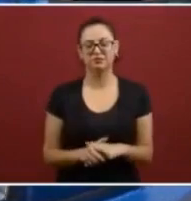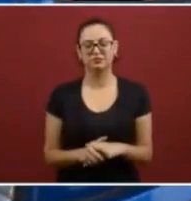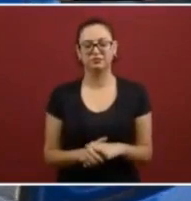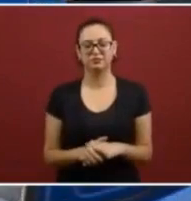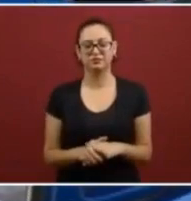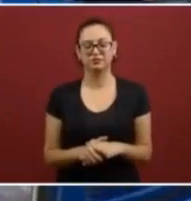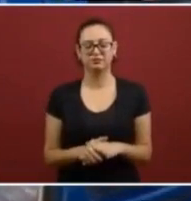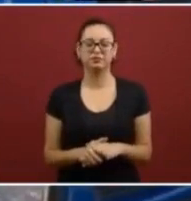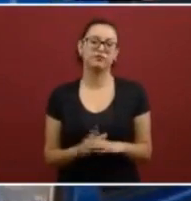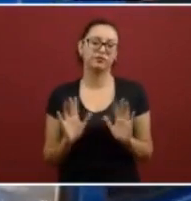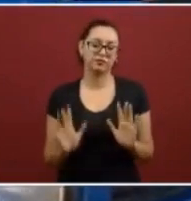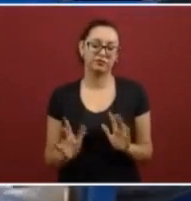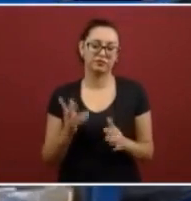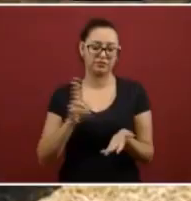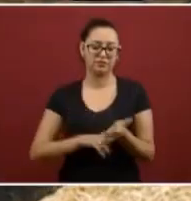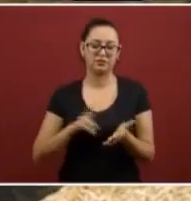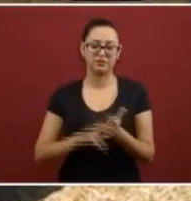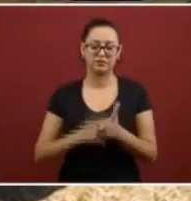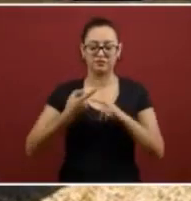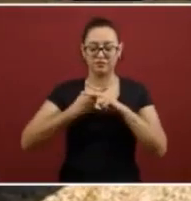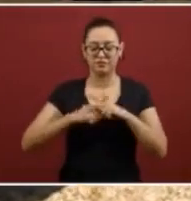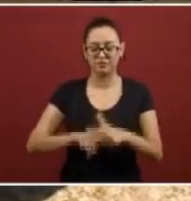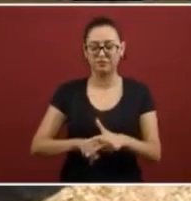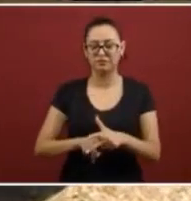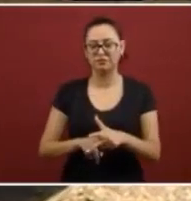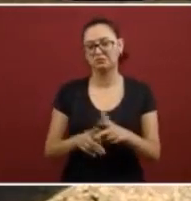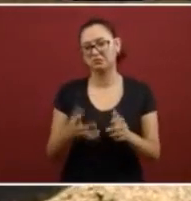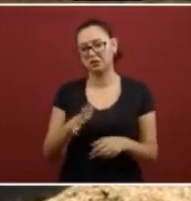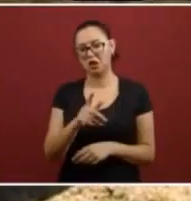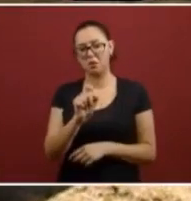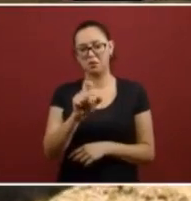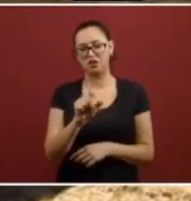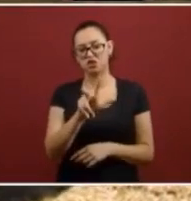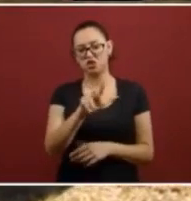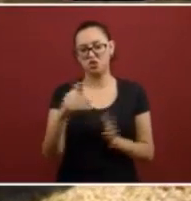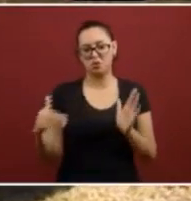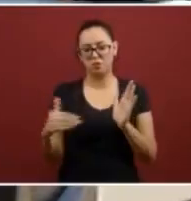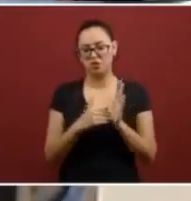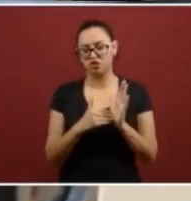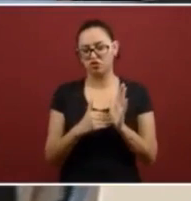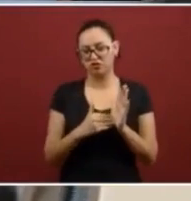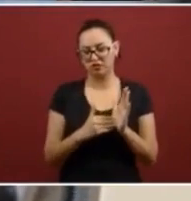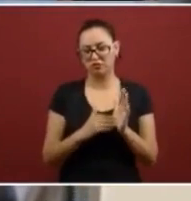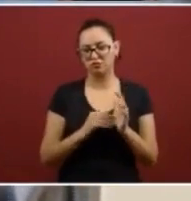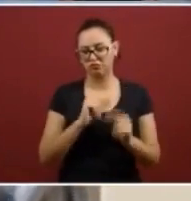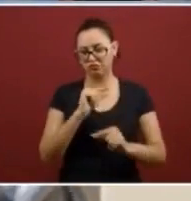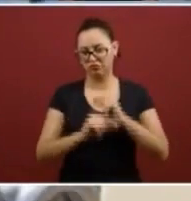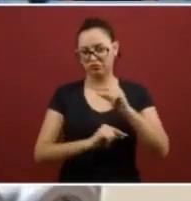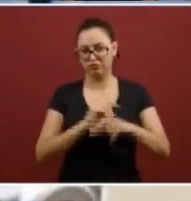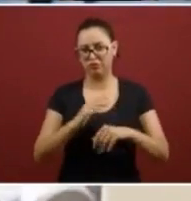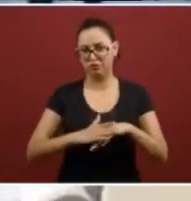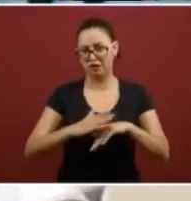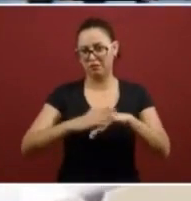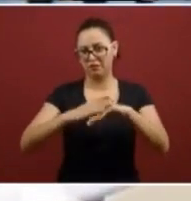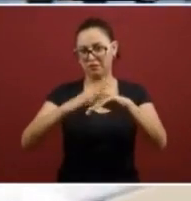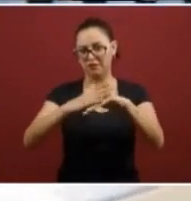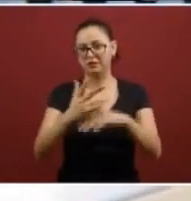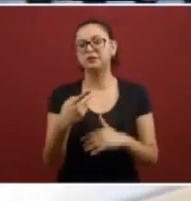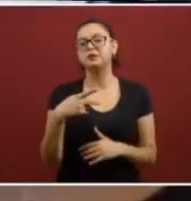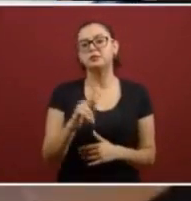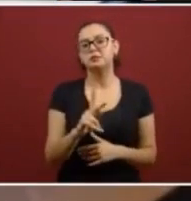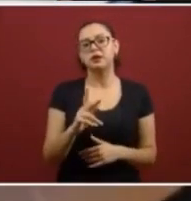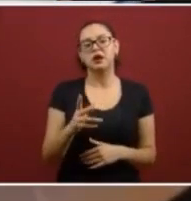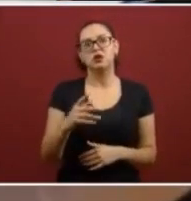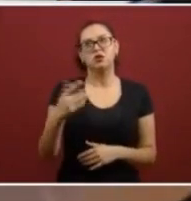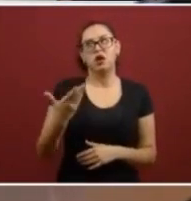el valor inicial The initial value. son alrededor de 28 millones. No obstante, quiero aclarar que debido a la experiencia de la